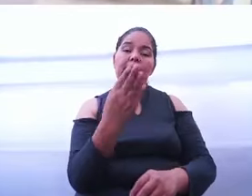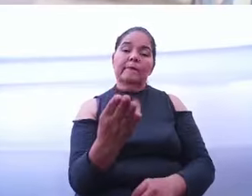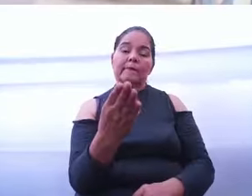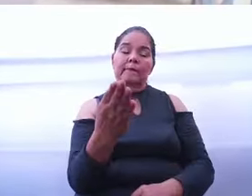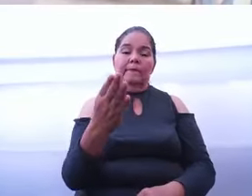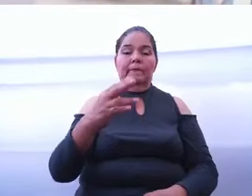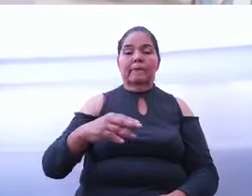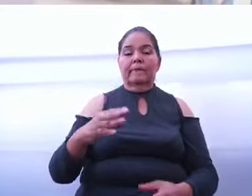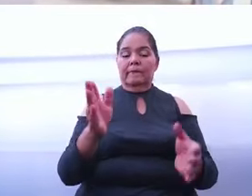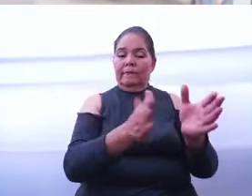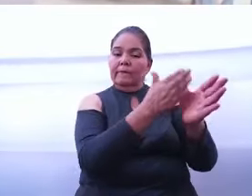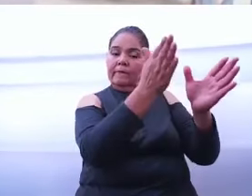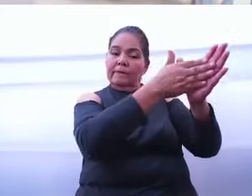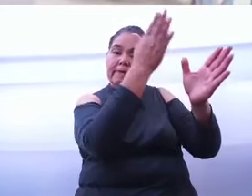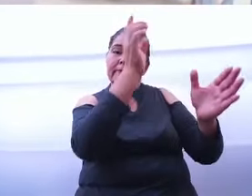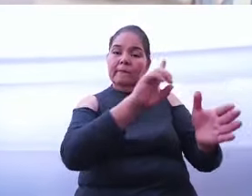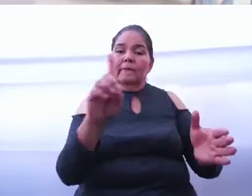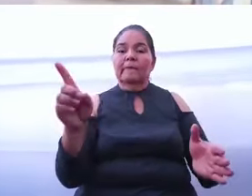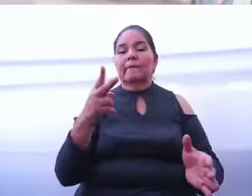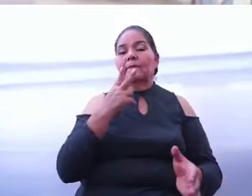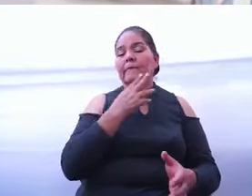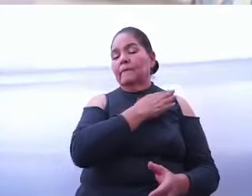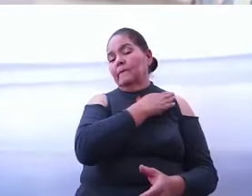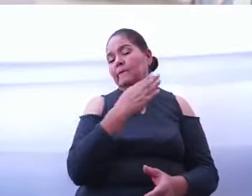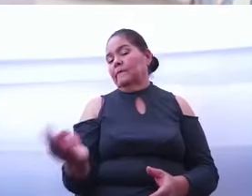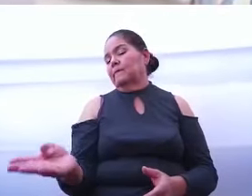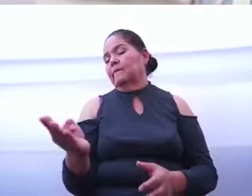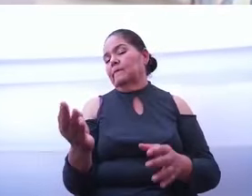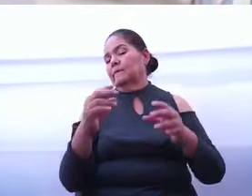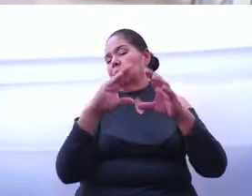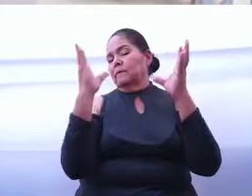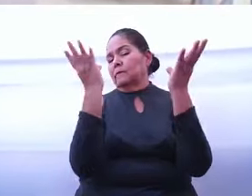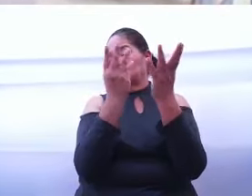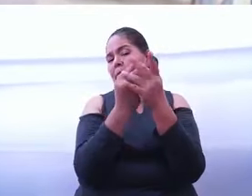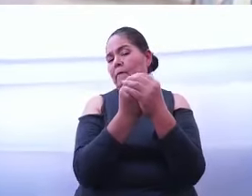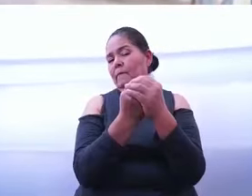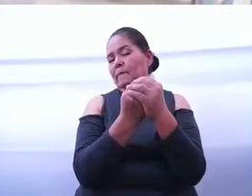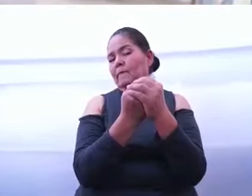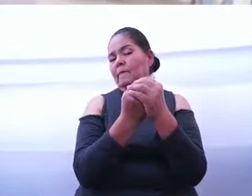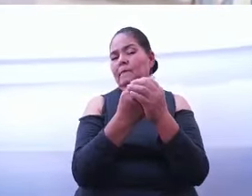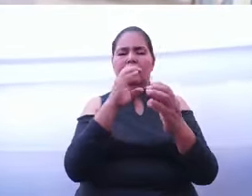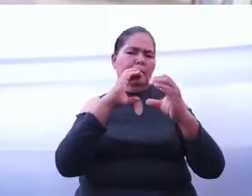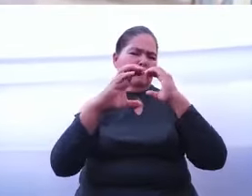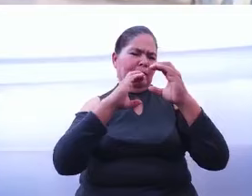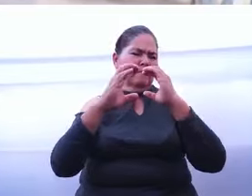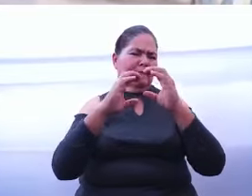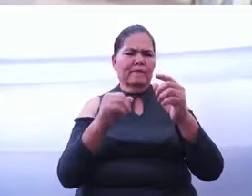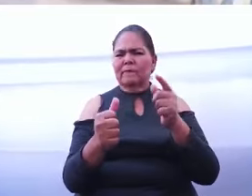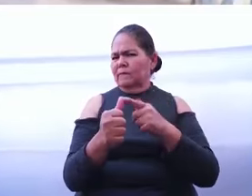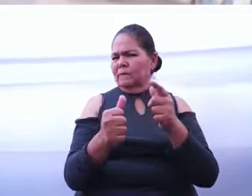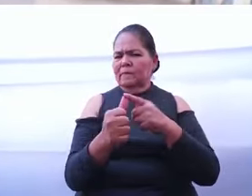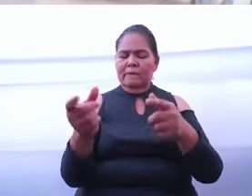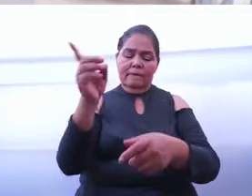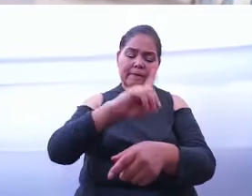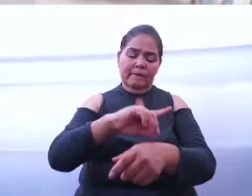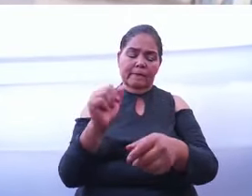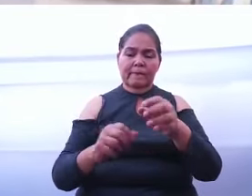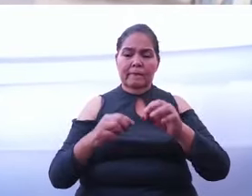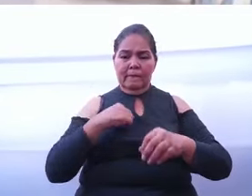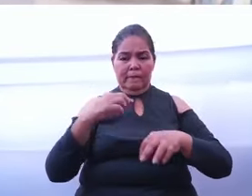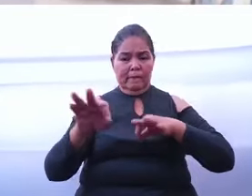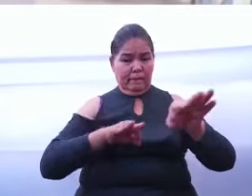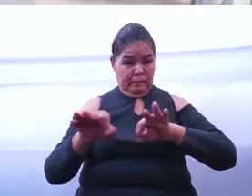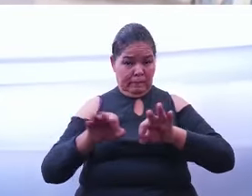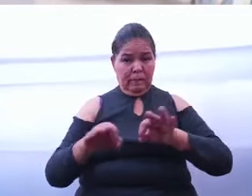se construye desde la verdadera coordinación. Y desde el primer día de mi gobierno nos sentamos con las Fuerzas